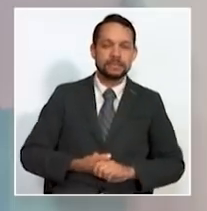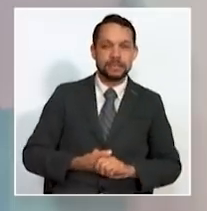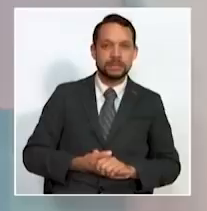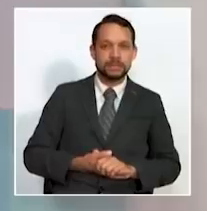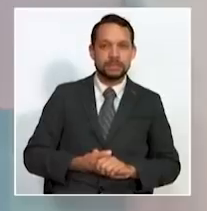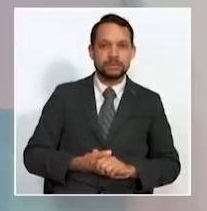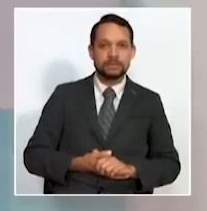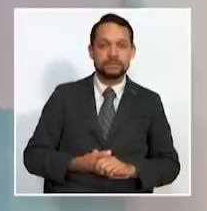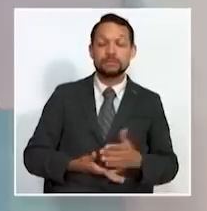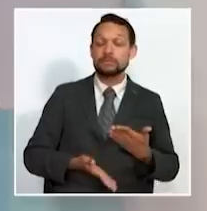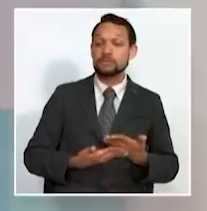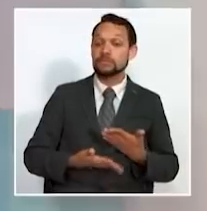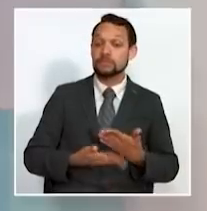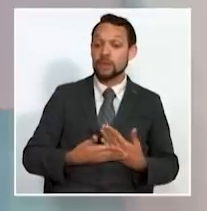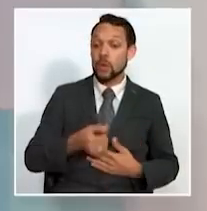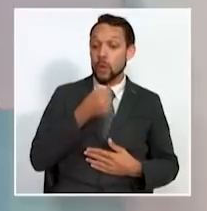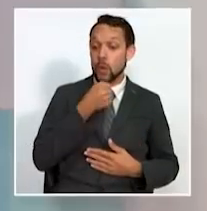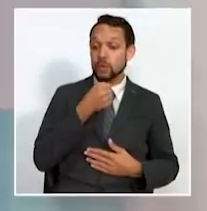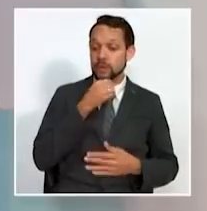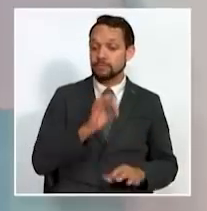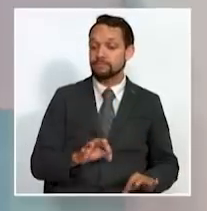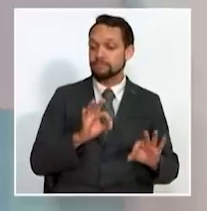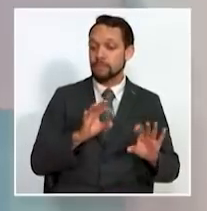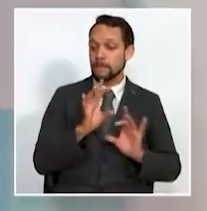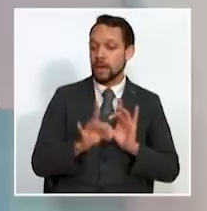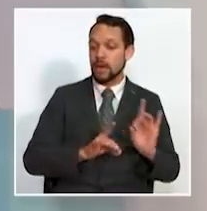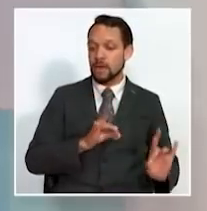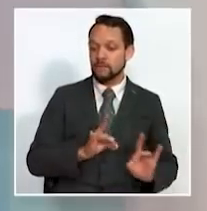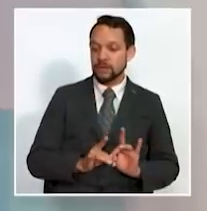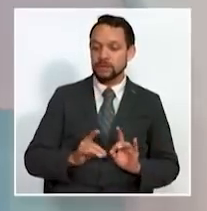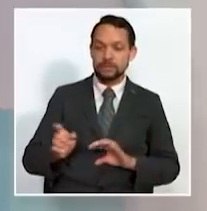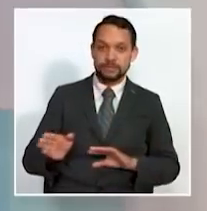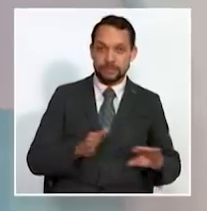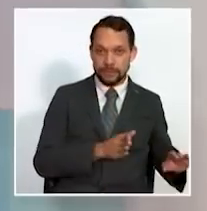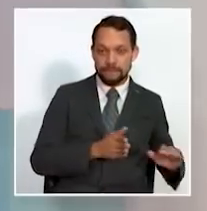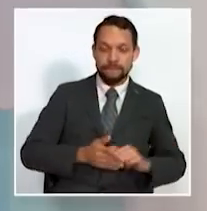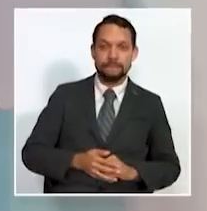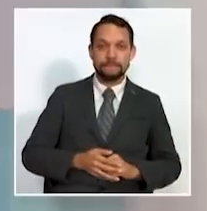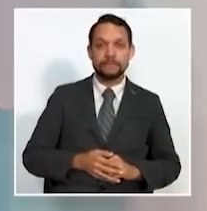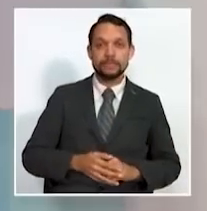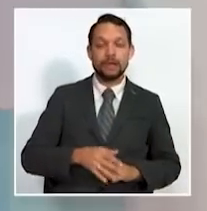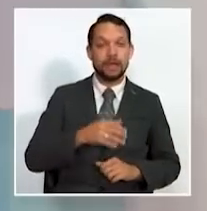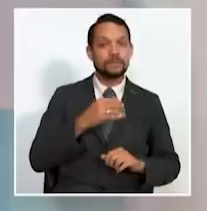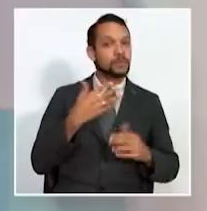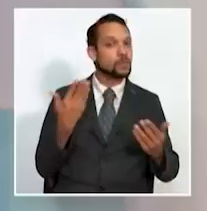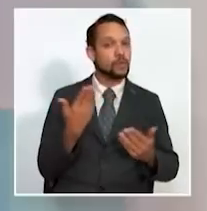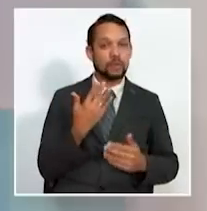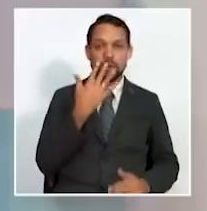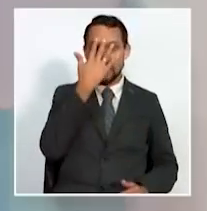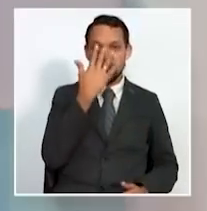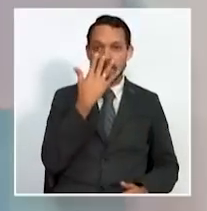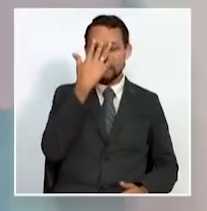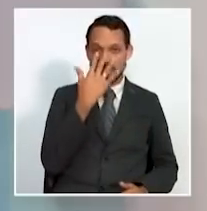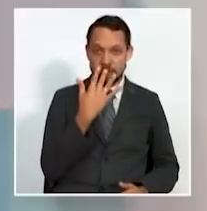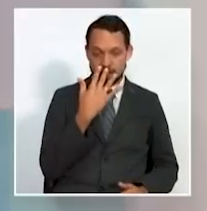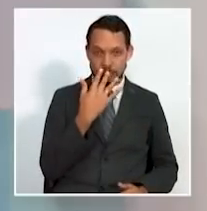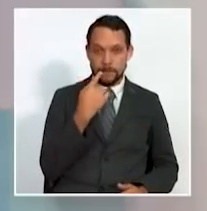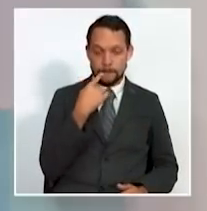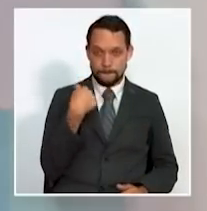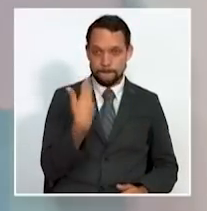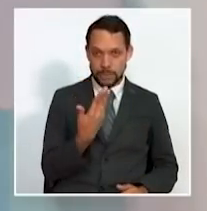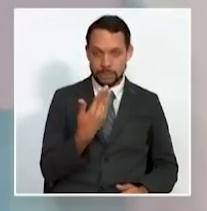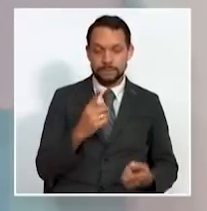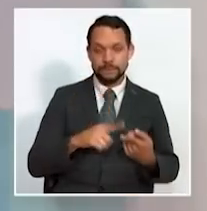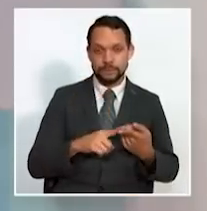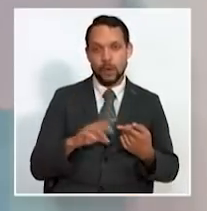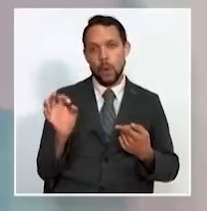Qué buena nota de esa, Lina. Y ojalá usted la tengan muy presente. Recuerde que esto queda grabado en Facebook 2-3 días, luego a los 8